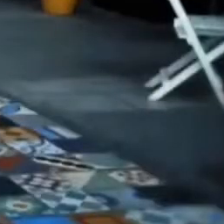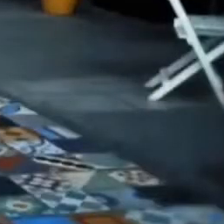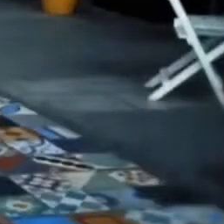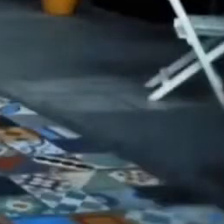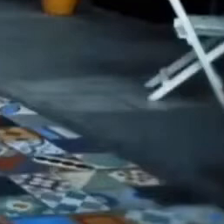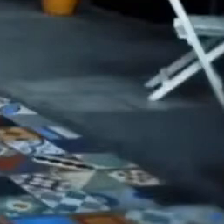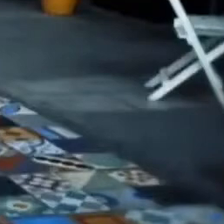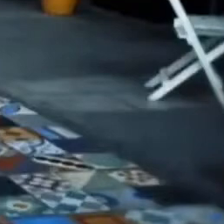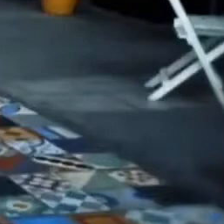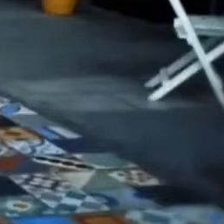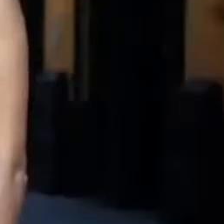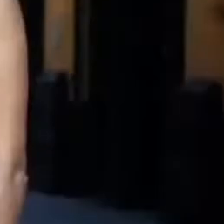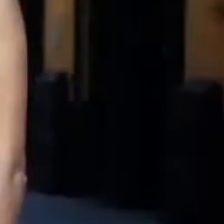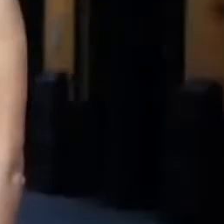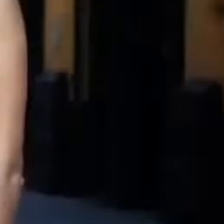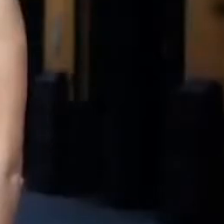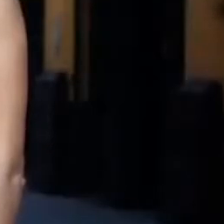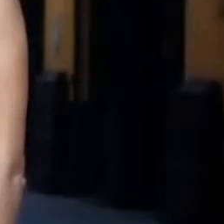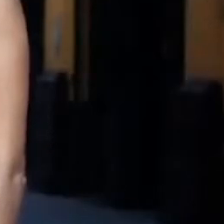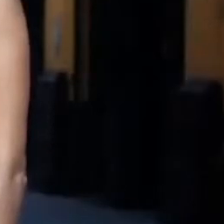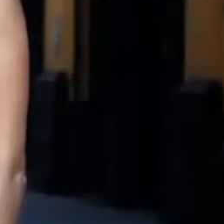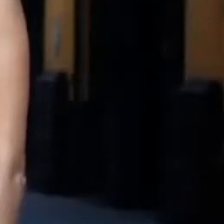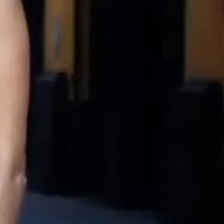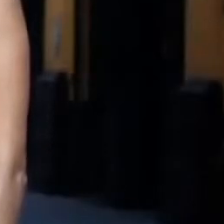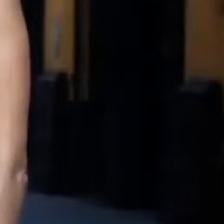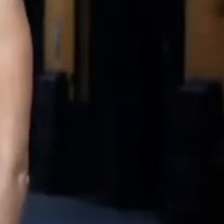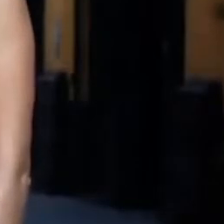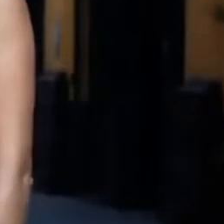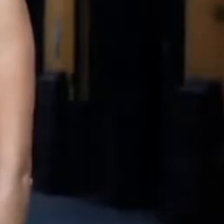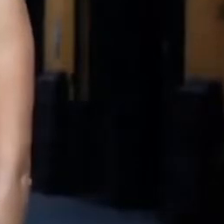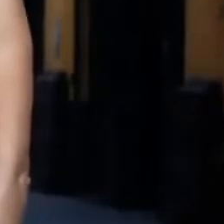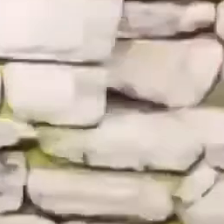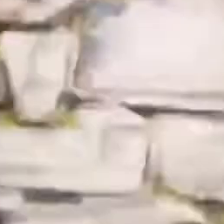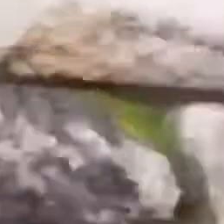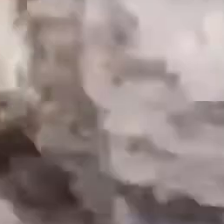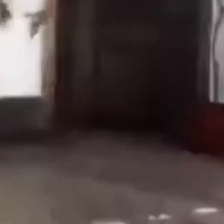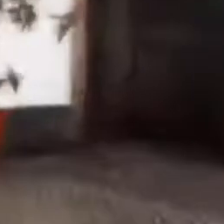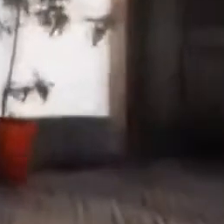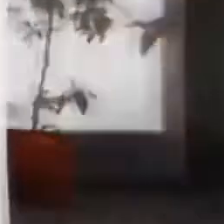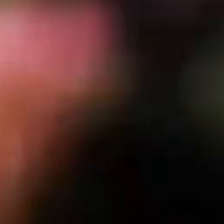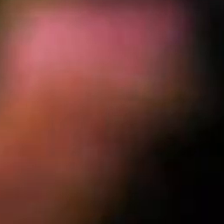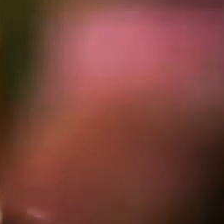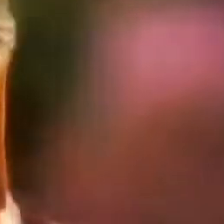Bueno, en realidad nuestra misión es hacer que la historia sea fácil para ti.